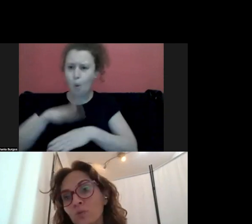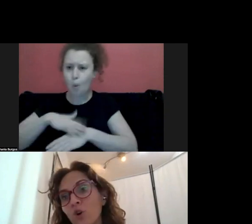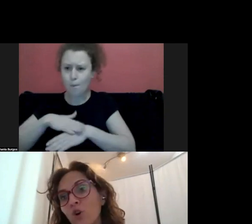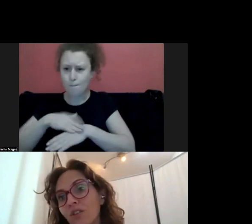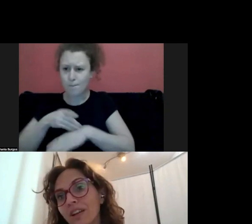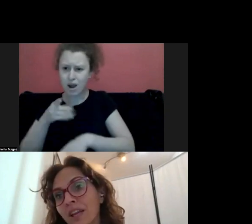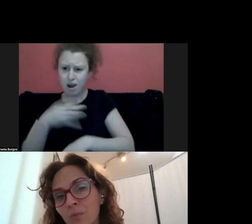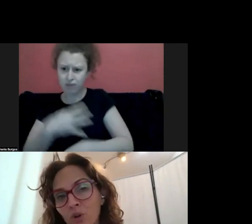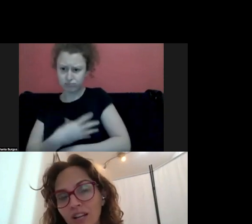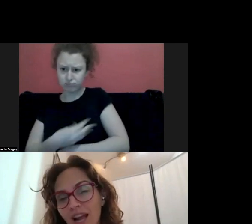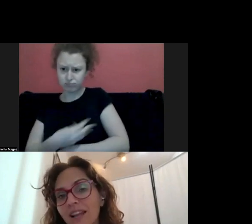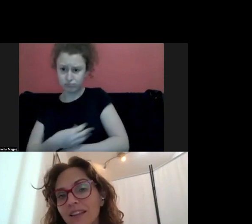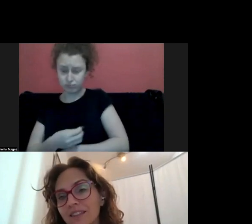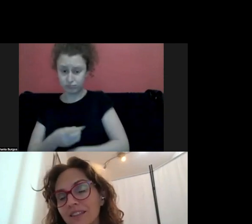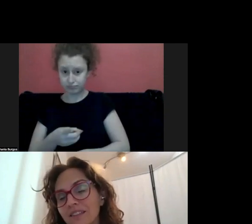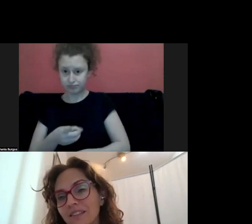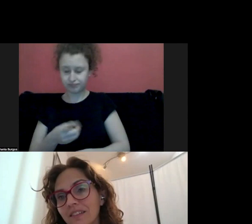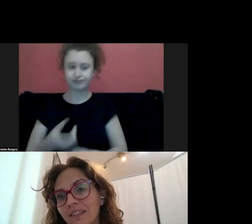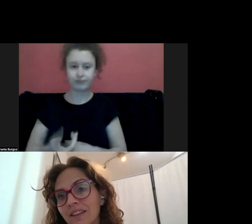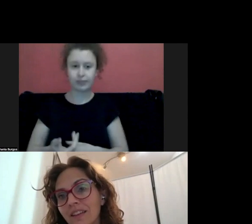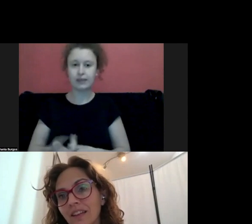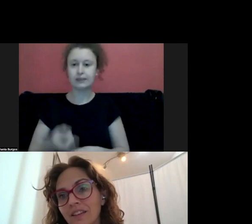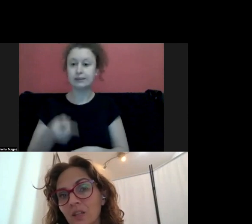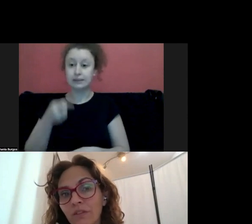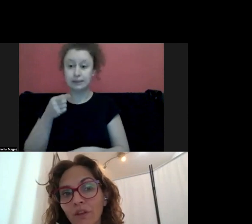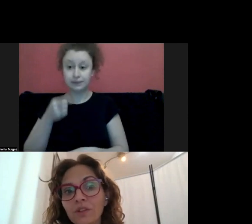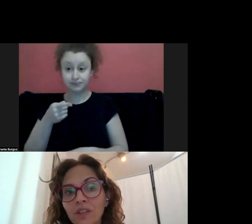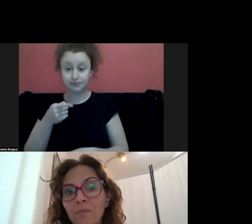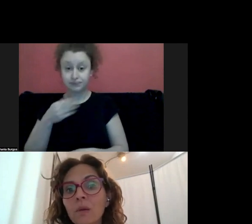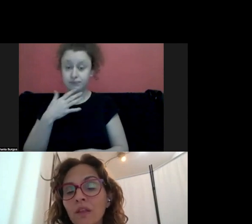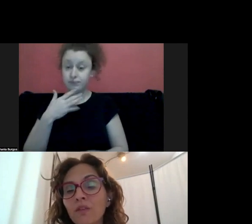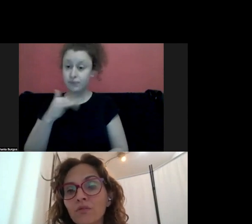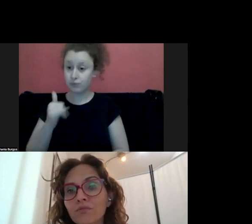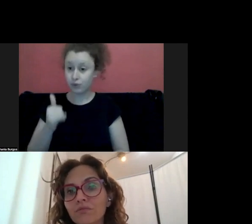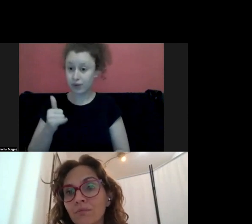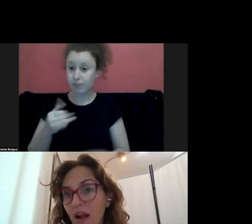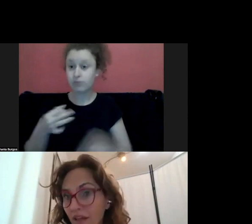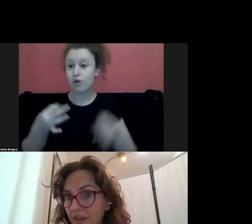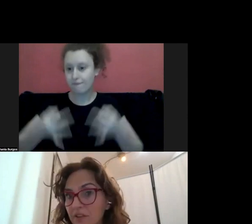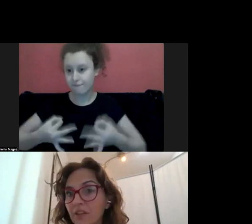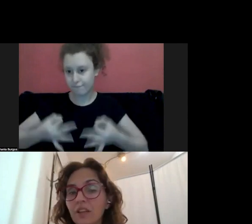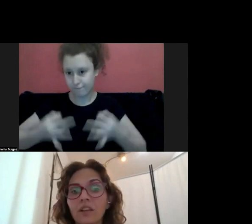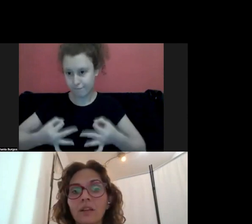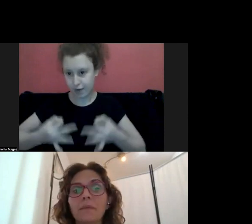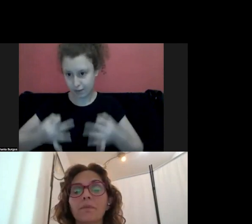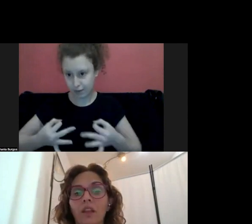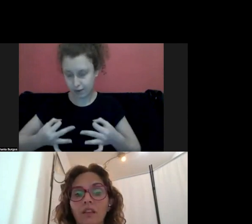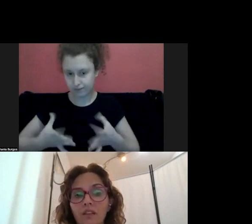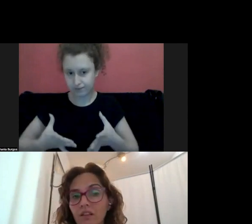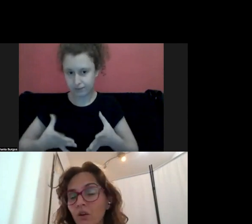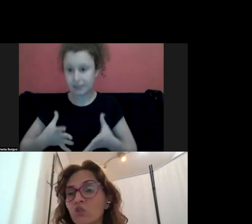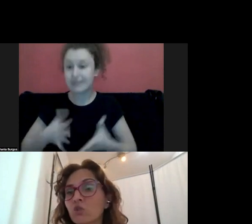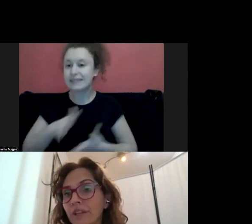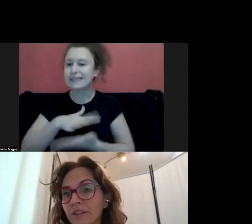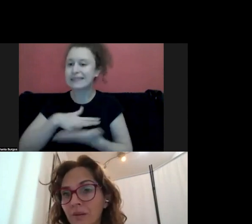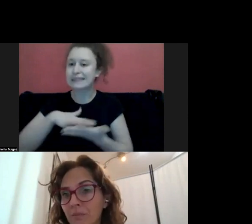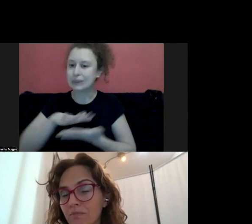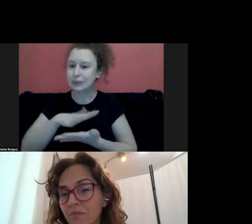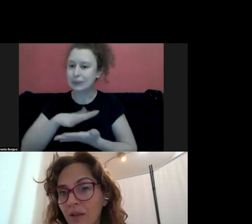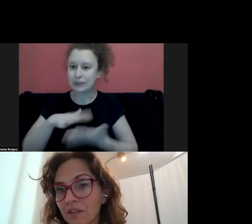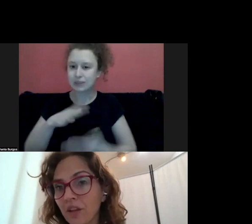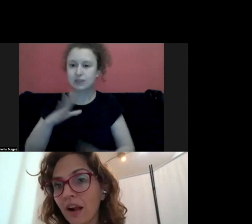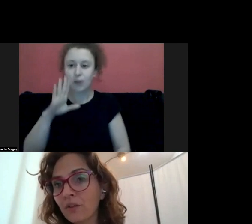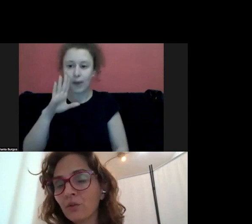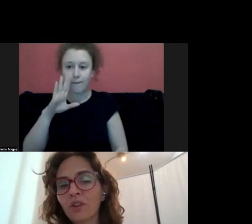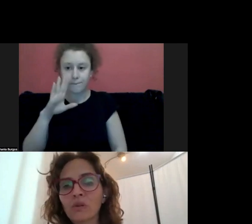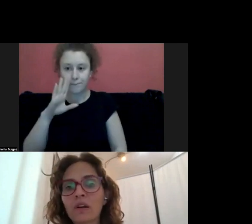Aquí os pongo ejemplos reales de situaciones que han vivido madres y consultas que